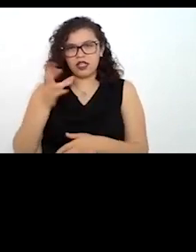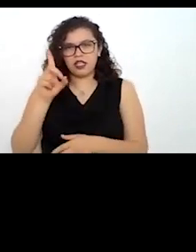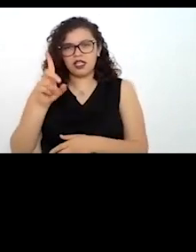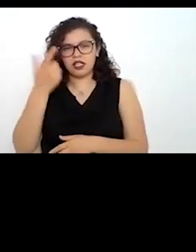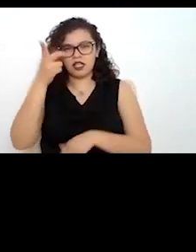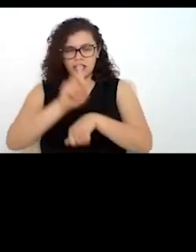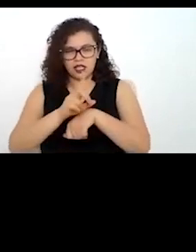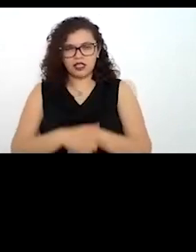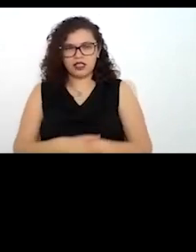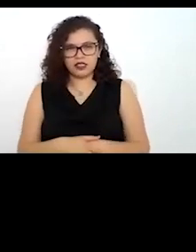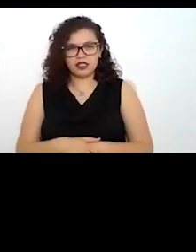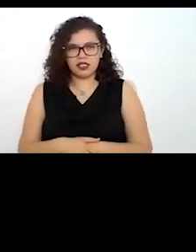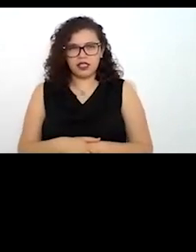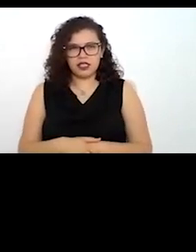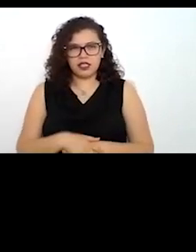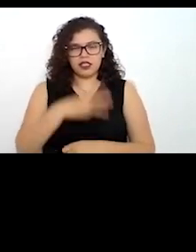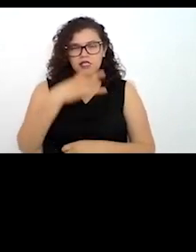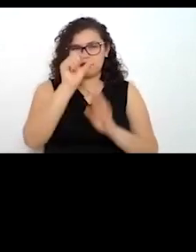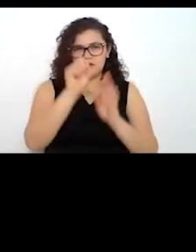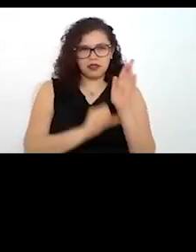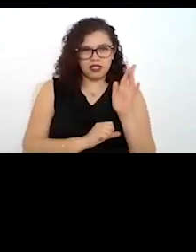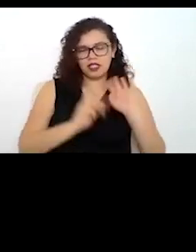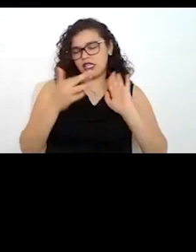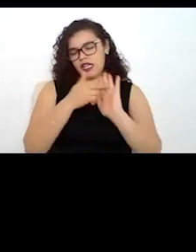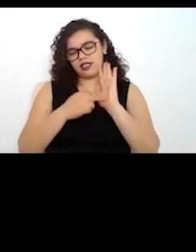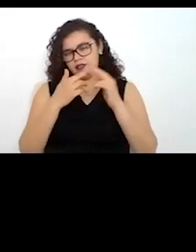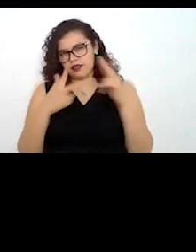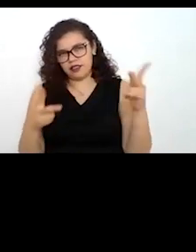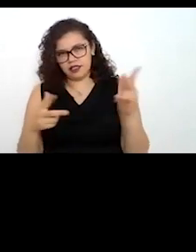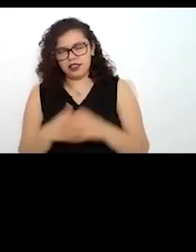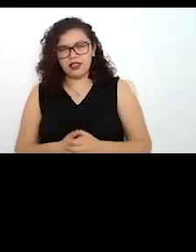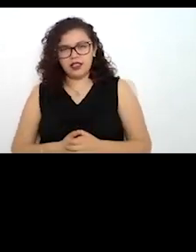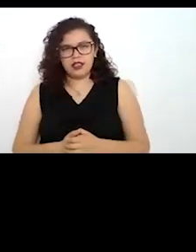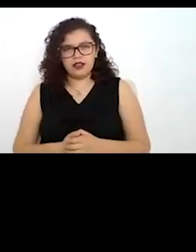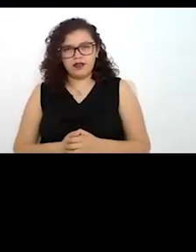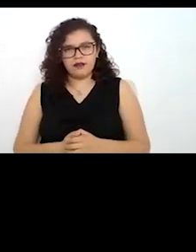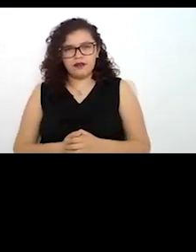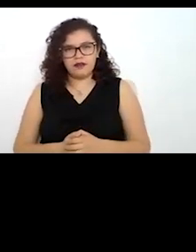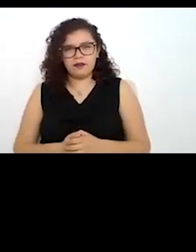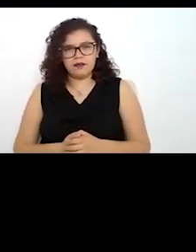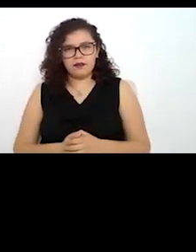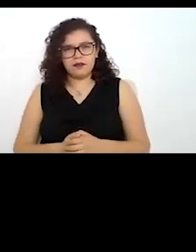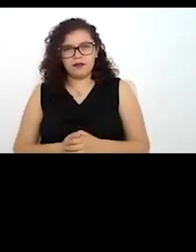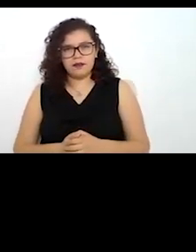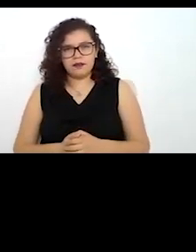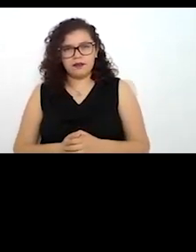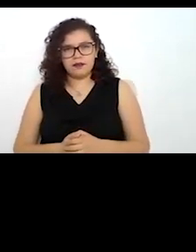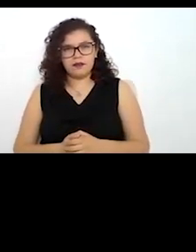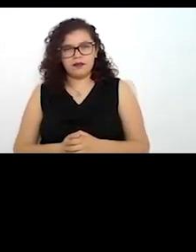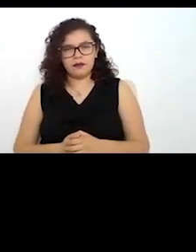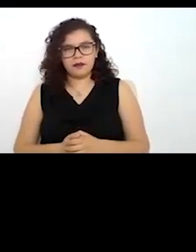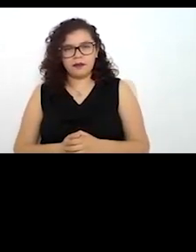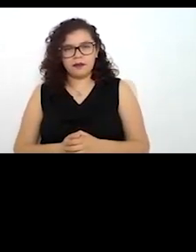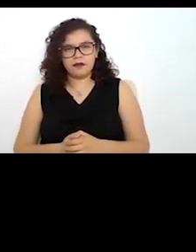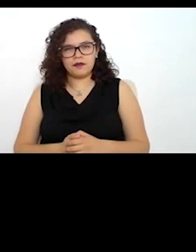días. Si son en 3 meses, se rompe esa regla. Si se rompe esa regla, ya no entra en el